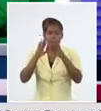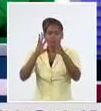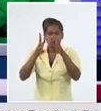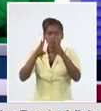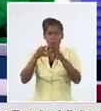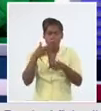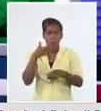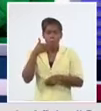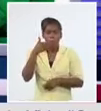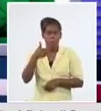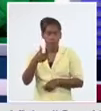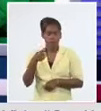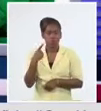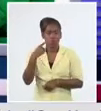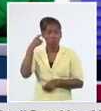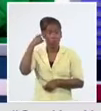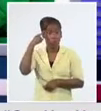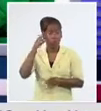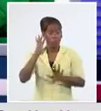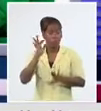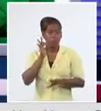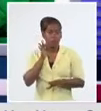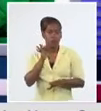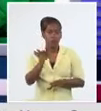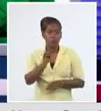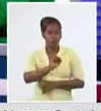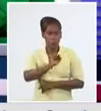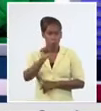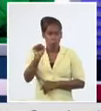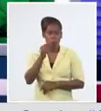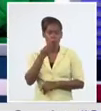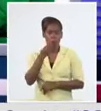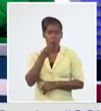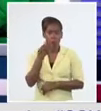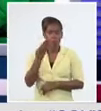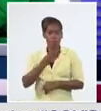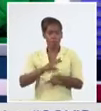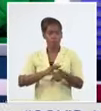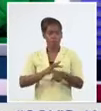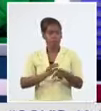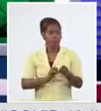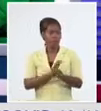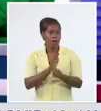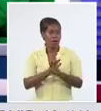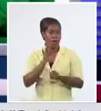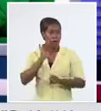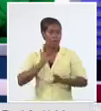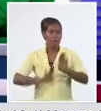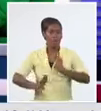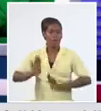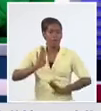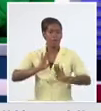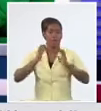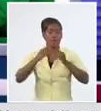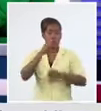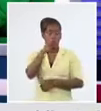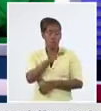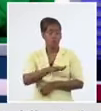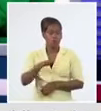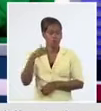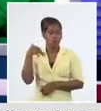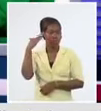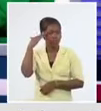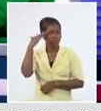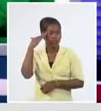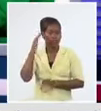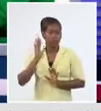y estamos convencidos que van a ser satisfactorios y que el impacto va a ser muy positivo en nuestra población pediátrica, porque